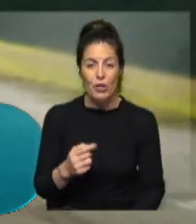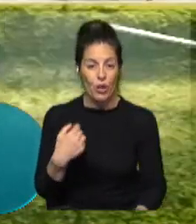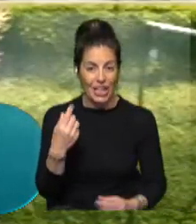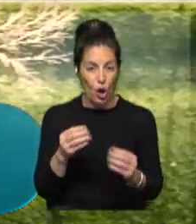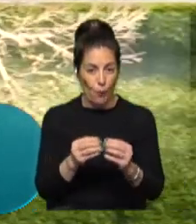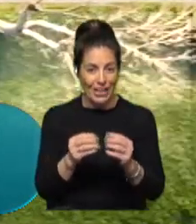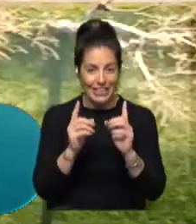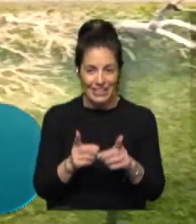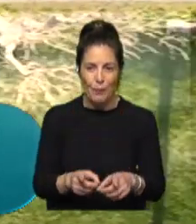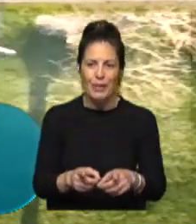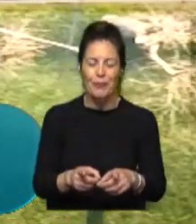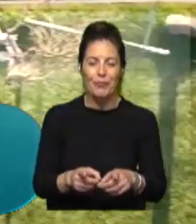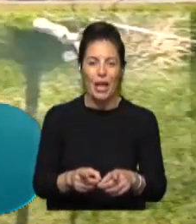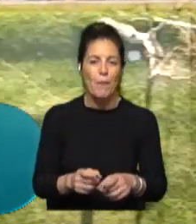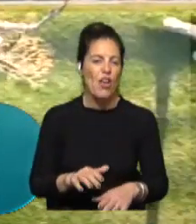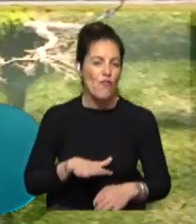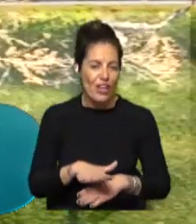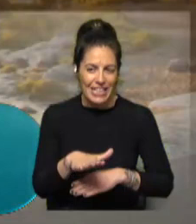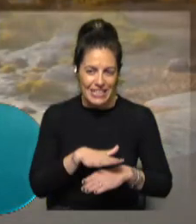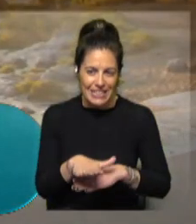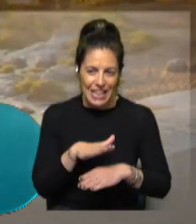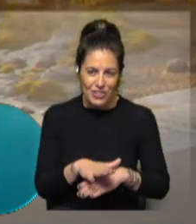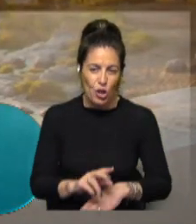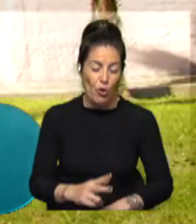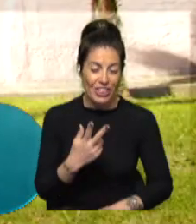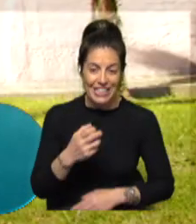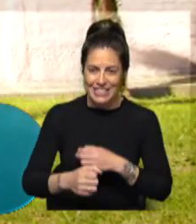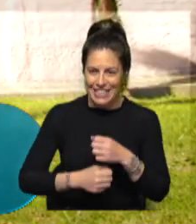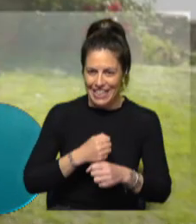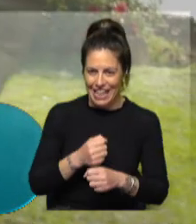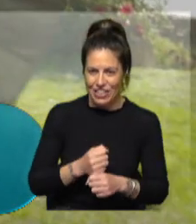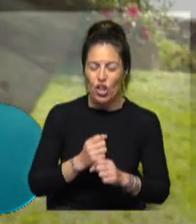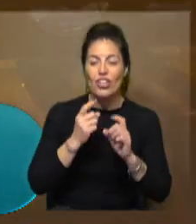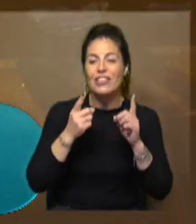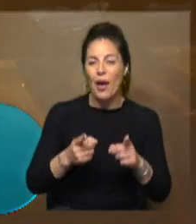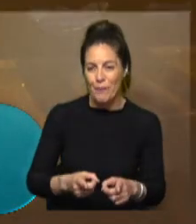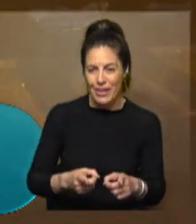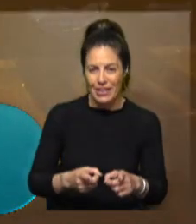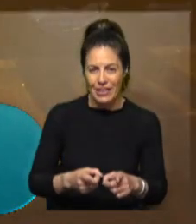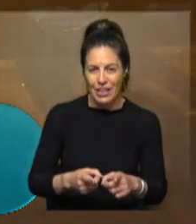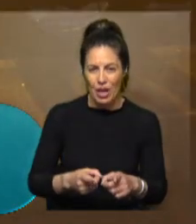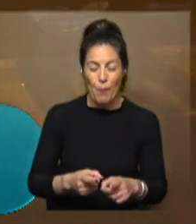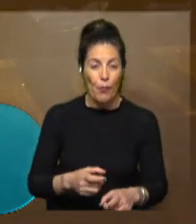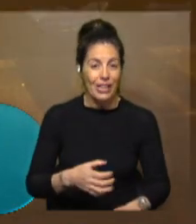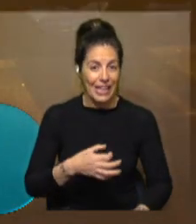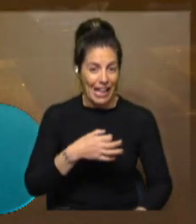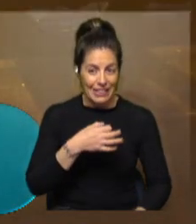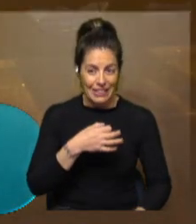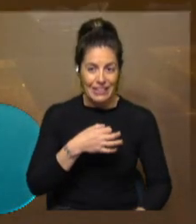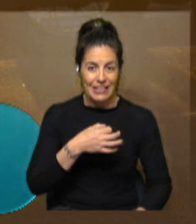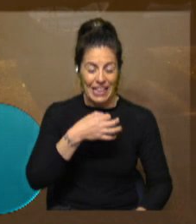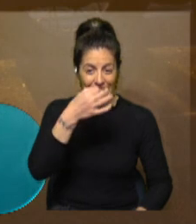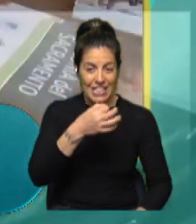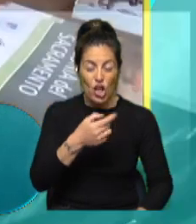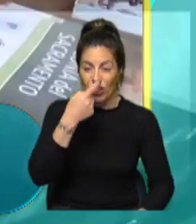Morena. Pero felicitaciones por la concreción, porque sea un tercer año, y también por esta declaración de interés por